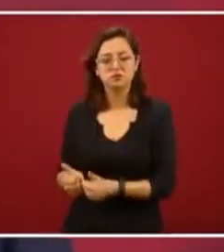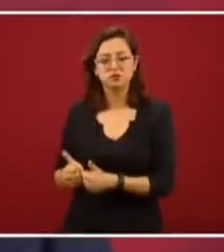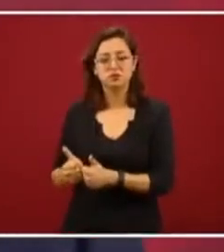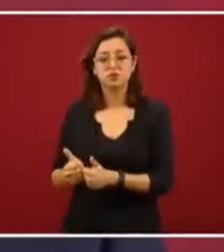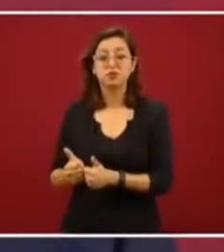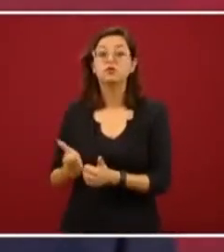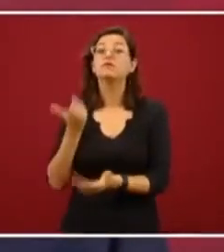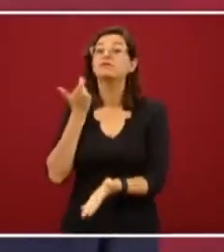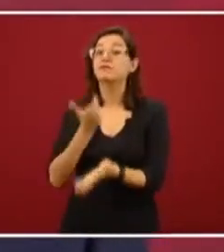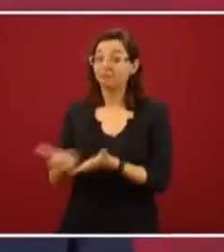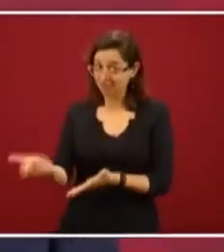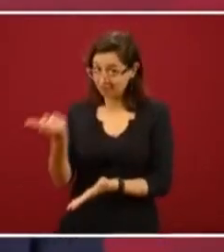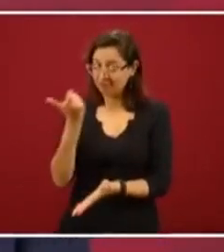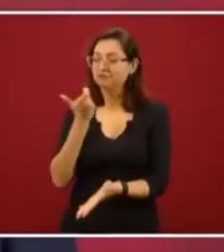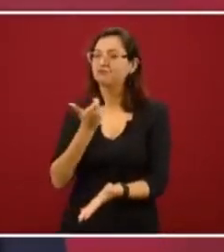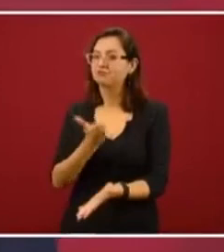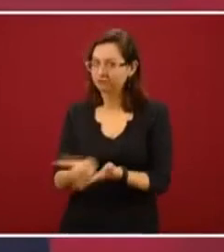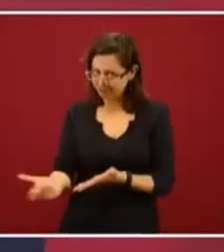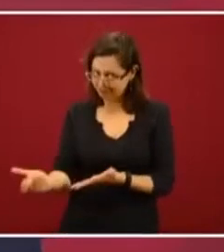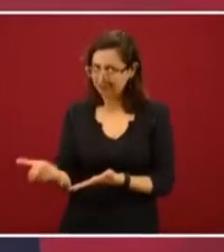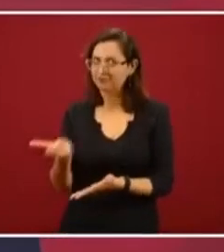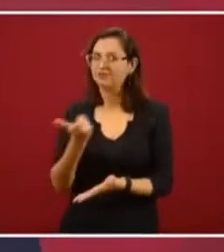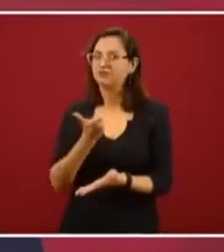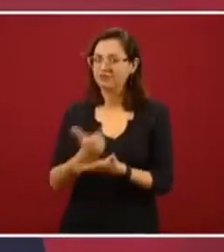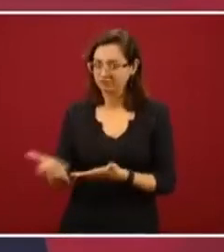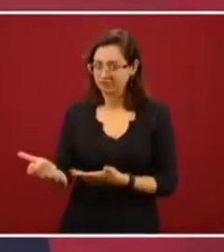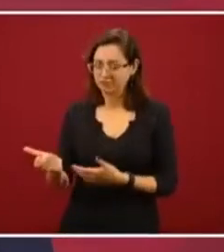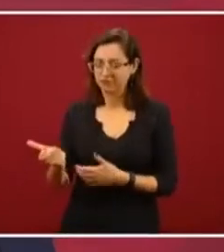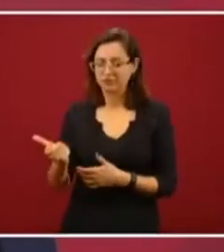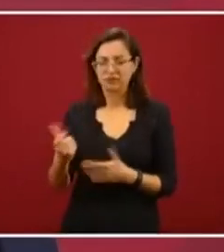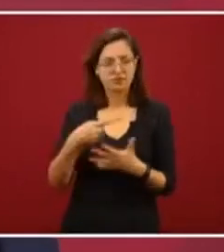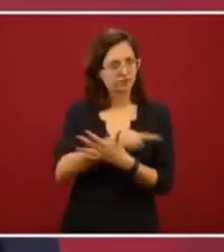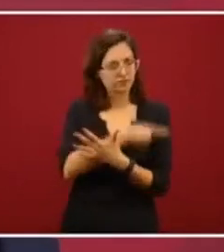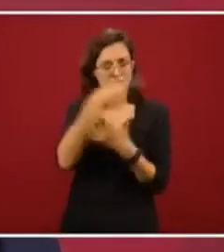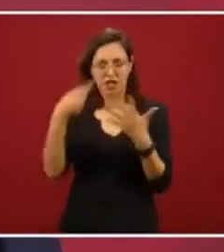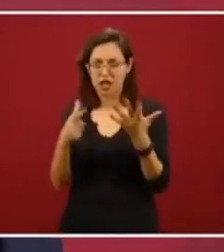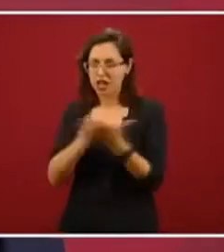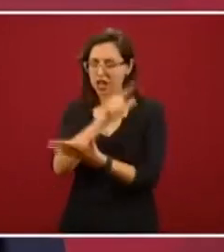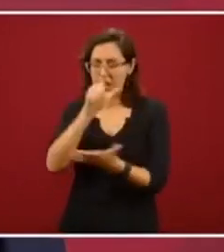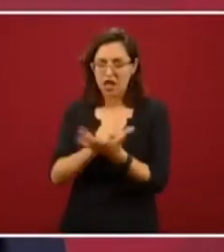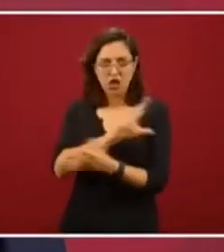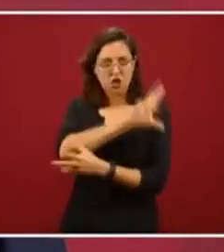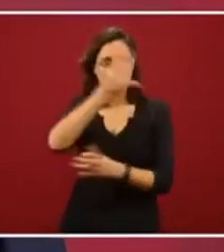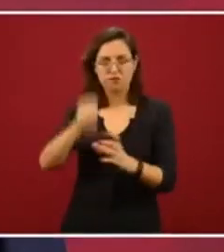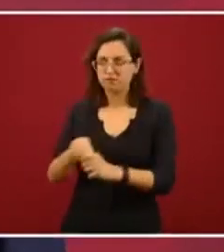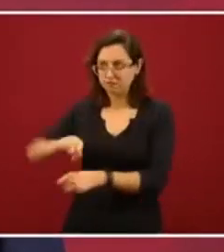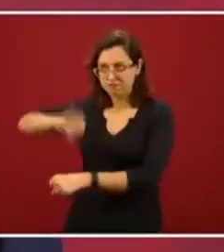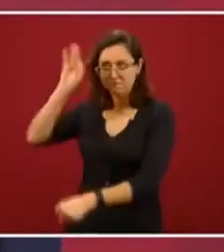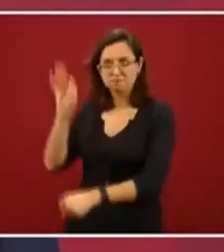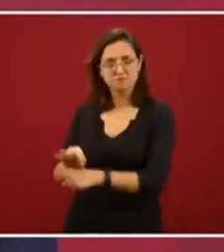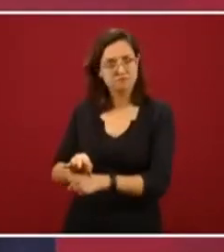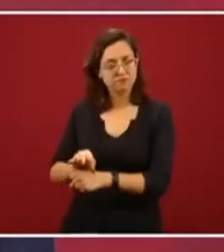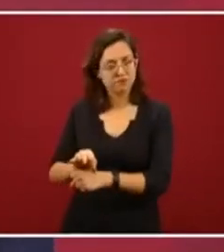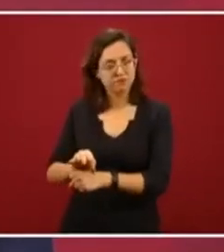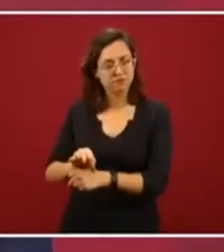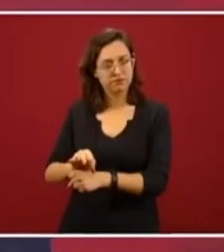Permisos con goce de sueldo y con todas las prestaciones,